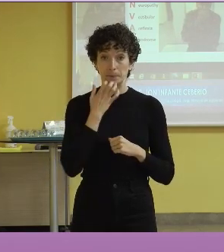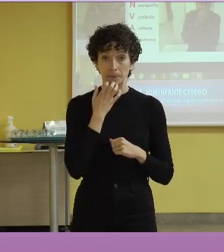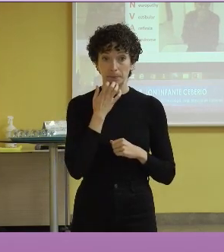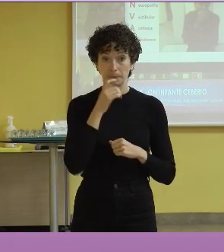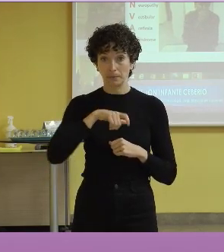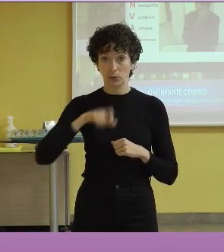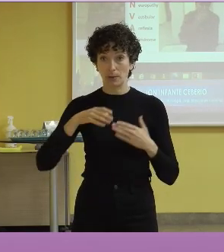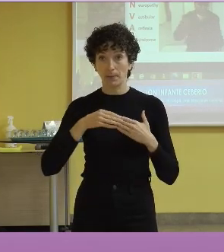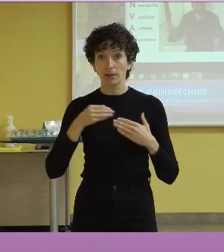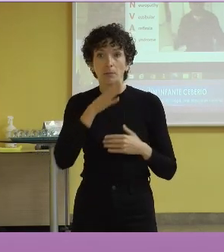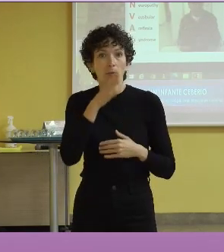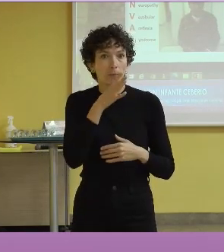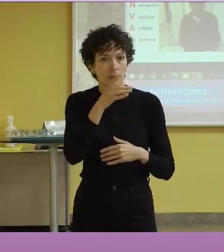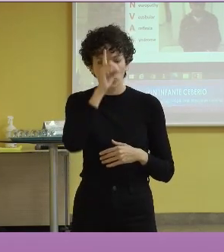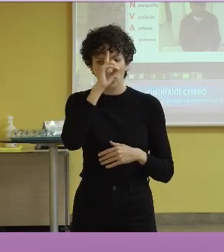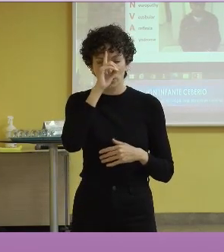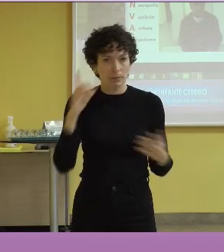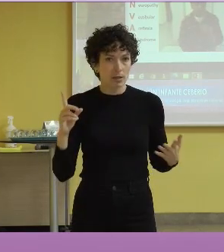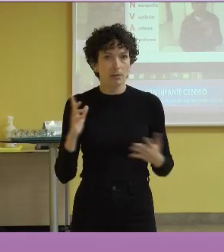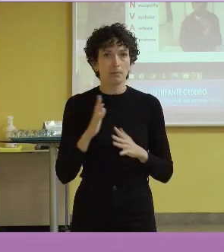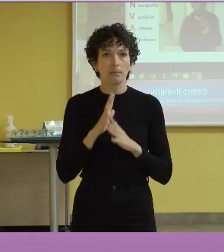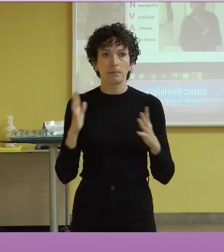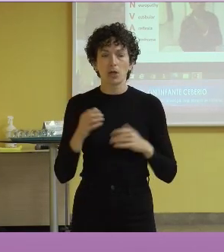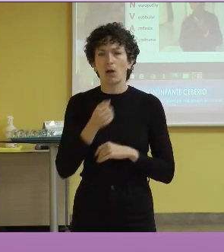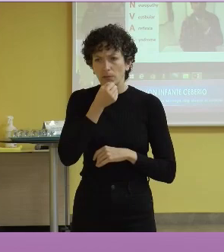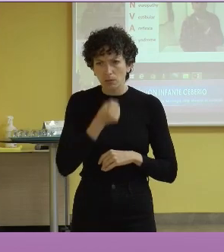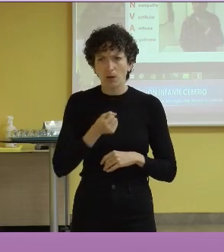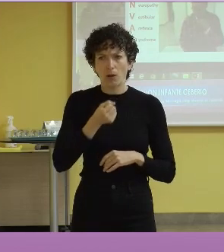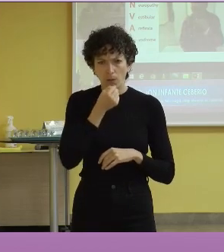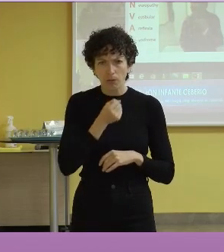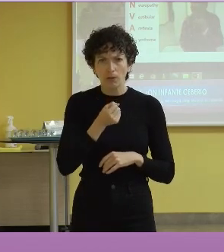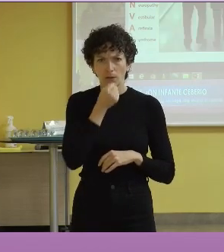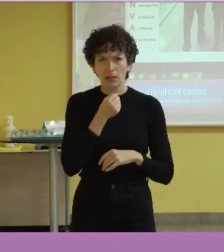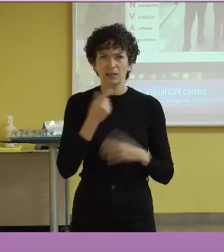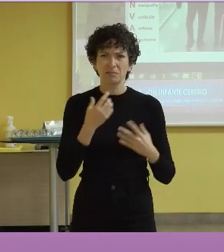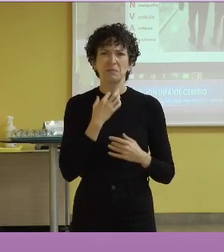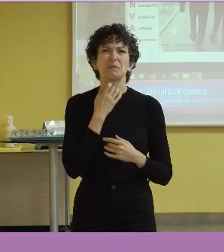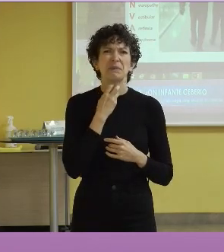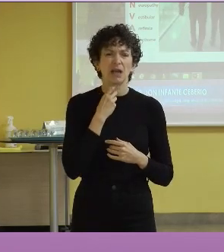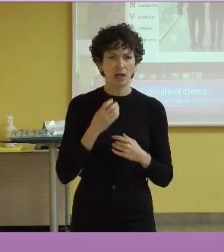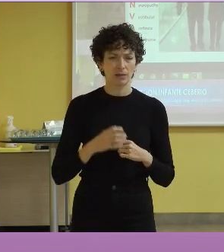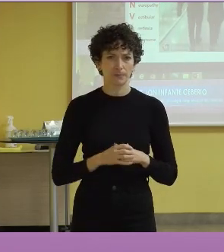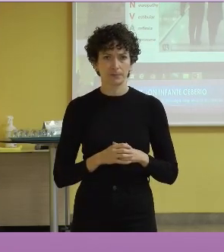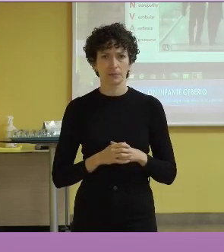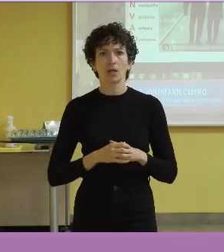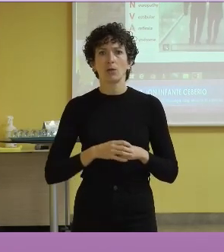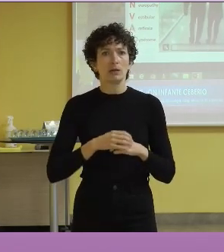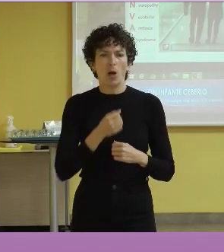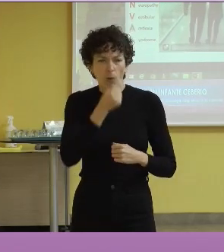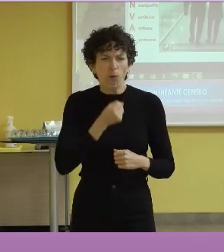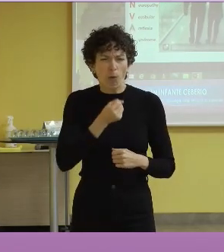sabe muy bien por qué, suelen tener... La tos es que me pica... Suelen tener ataques de